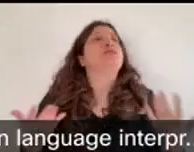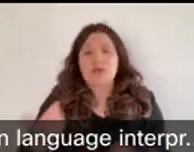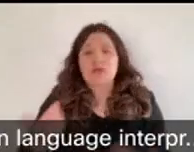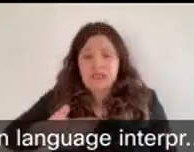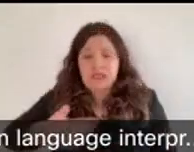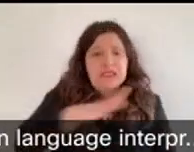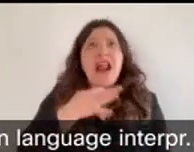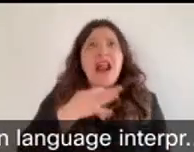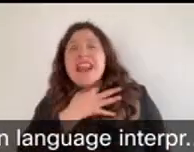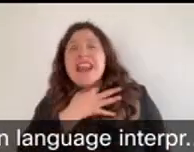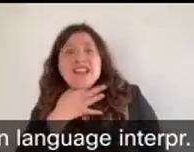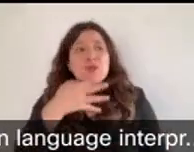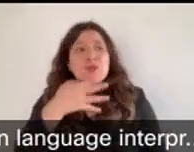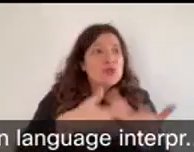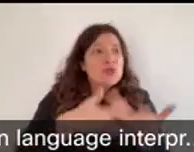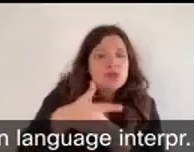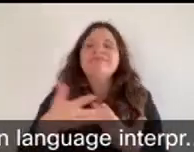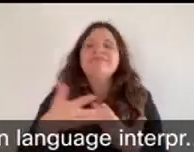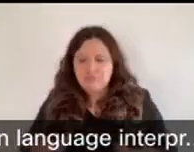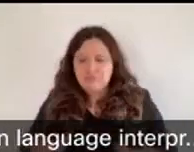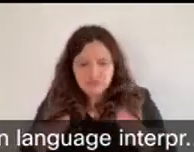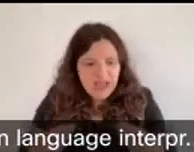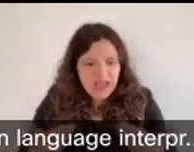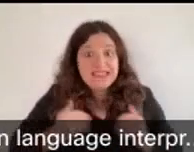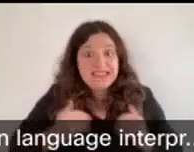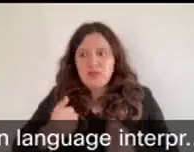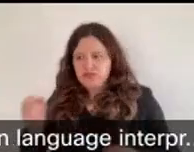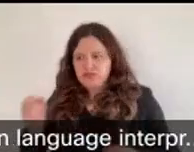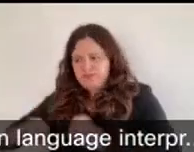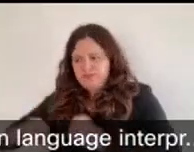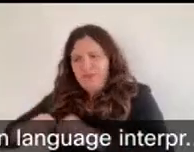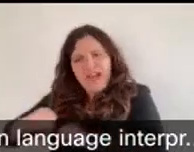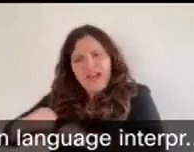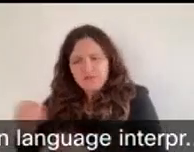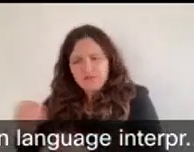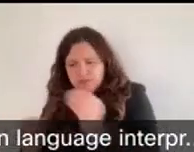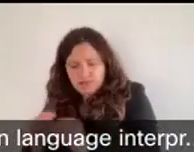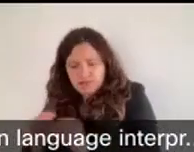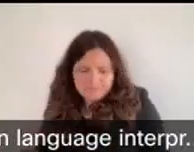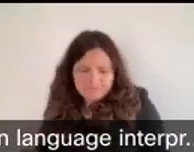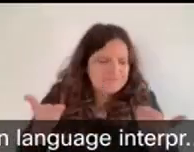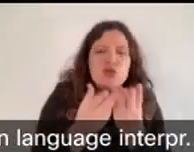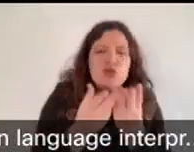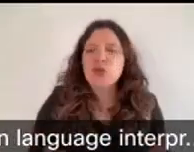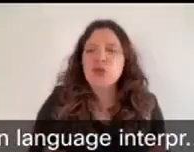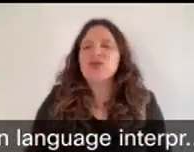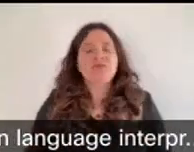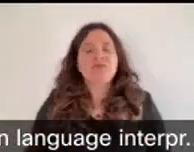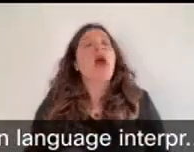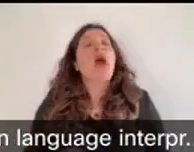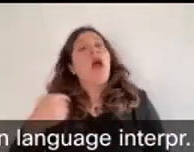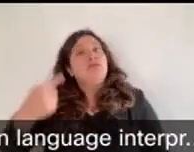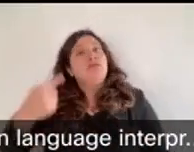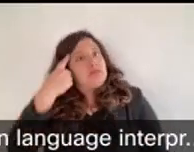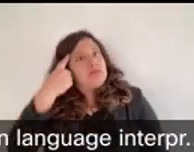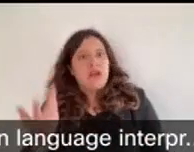social en todas sus dimensiones y generar respuestas sanitarias más rápidas y efectivas. Abordar las desigualdades sociales no es solo un deber para garantizar el